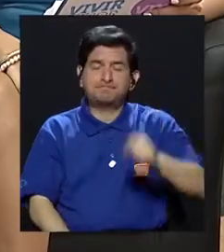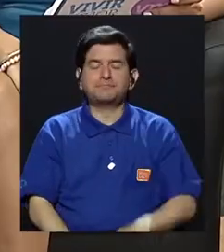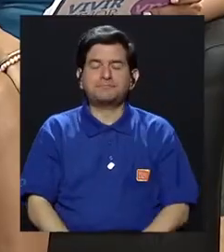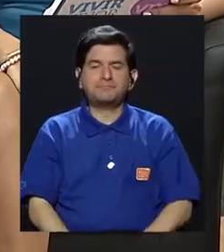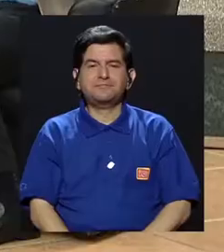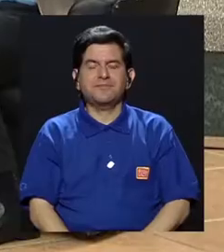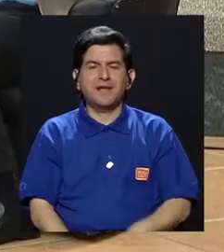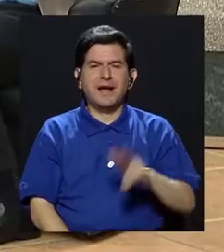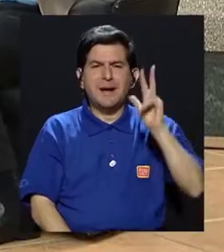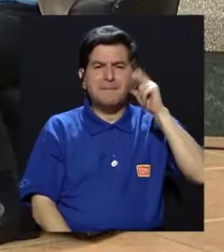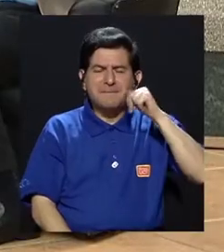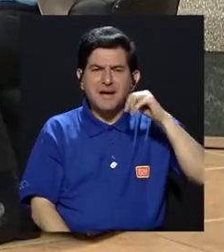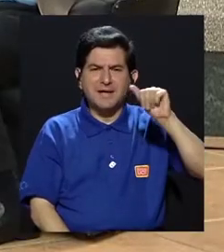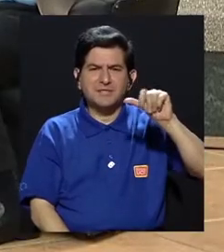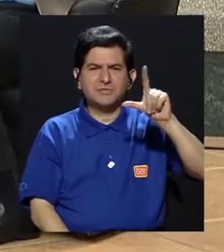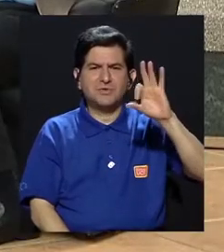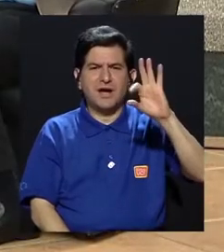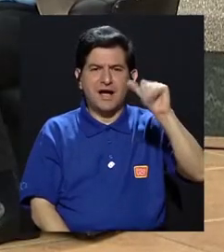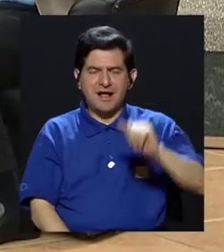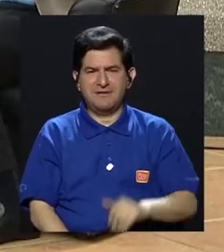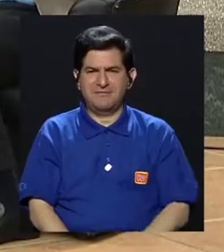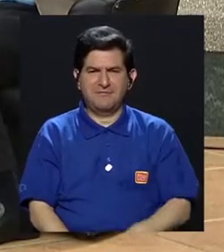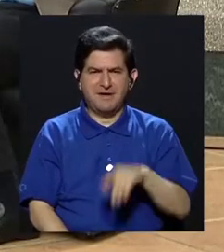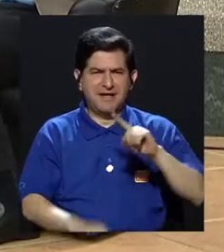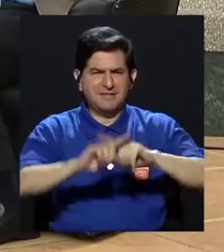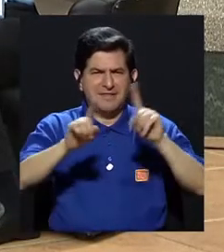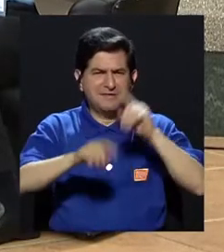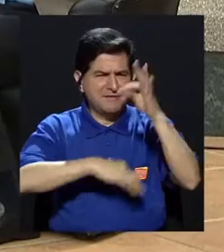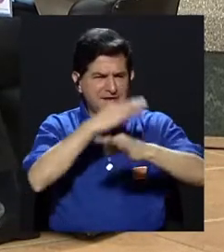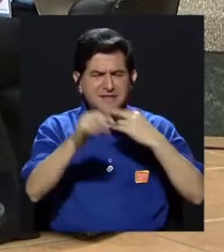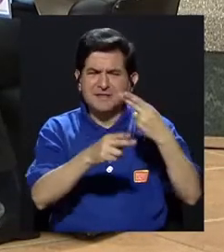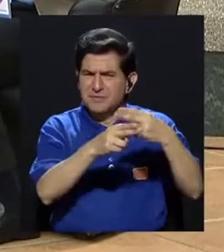Macho alfa, lomo plateado, sidán cabeceador,